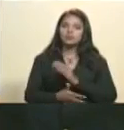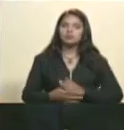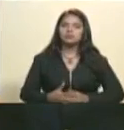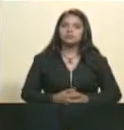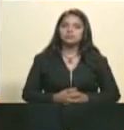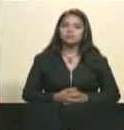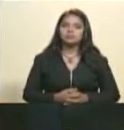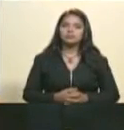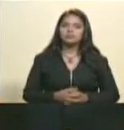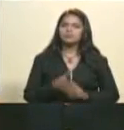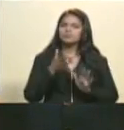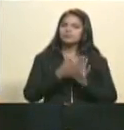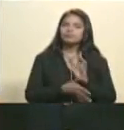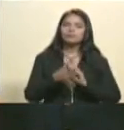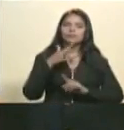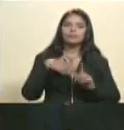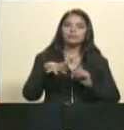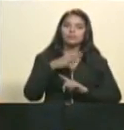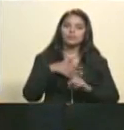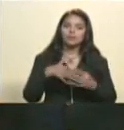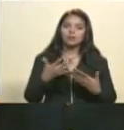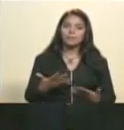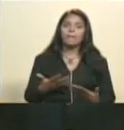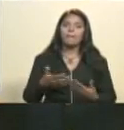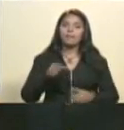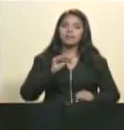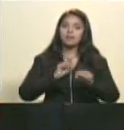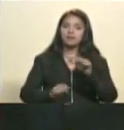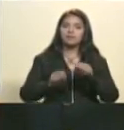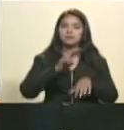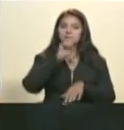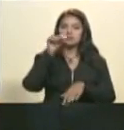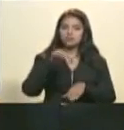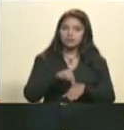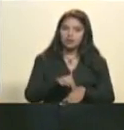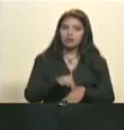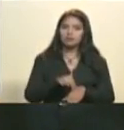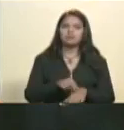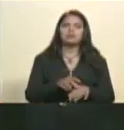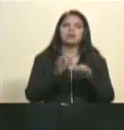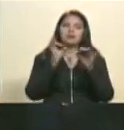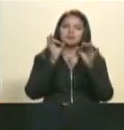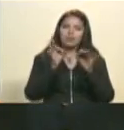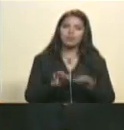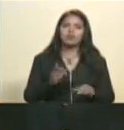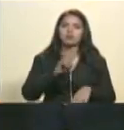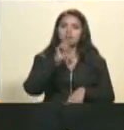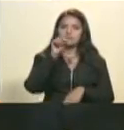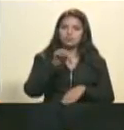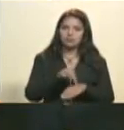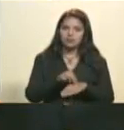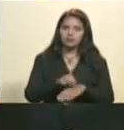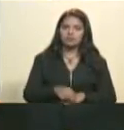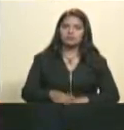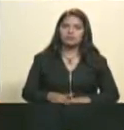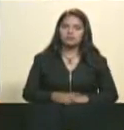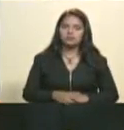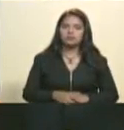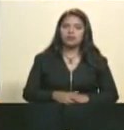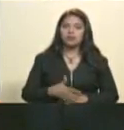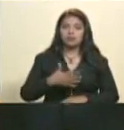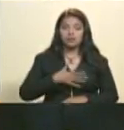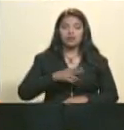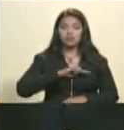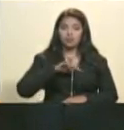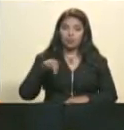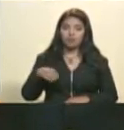a los asuntos de la defensa nacional, de la seguridad nacional y de nuestra